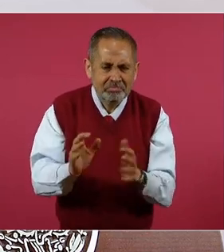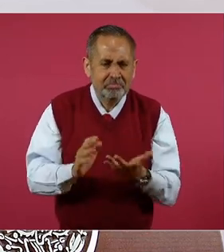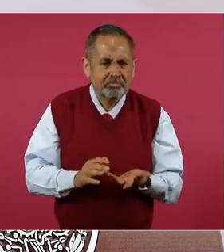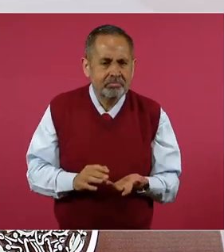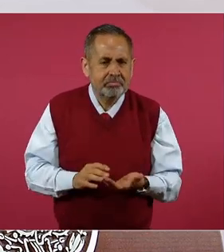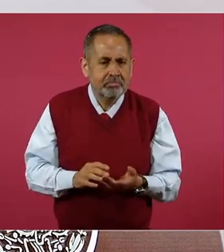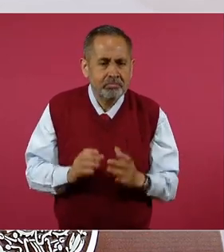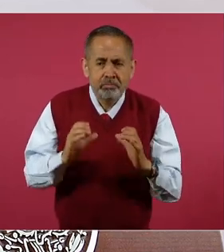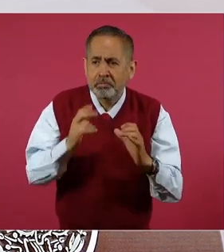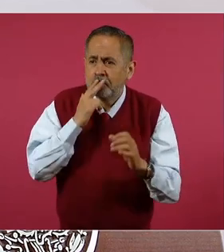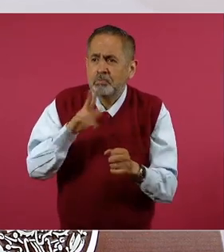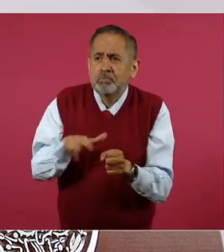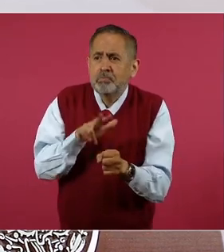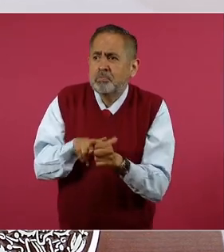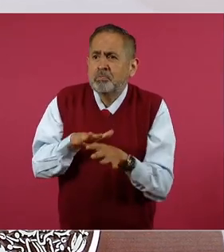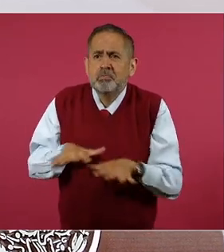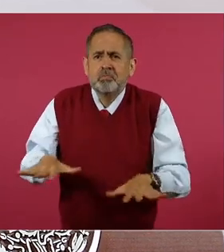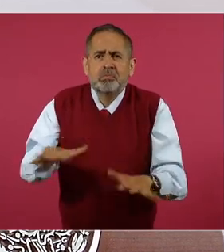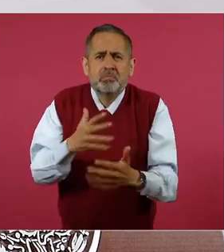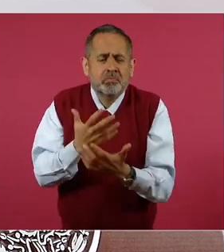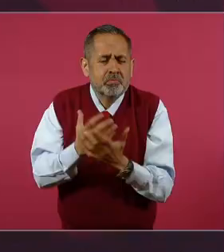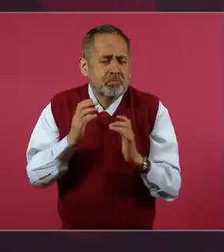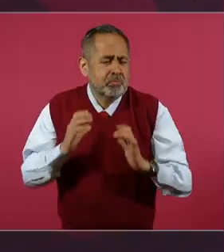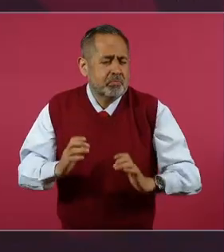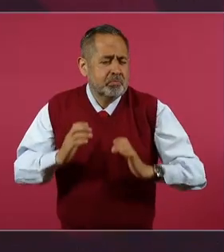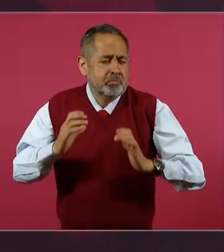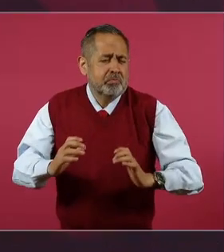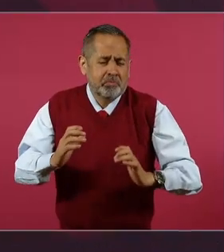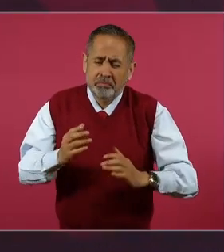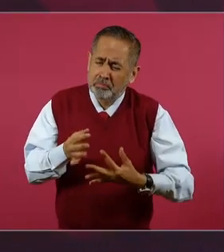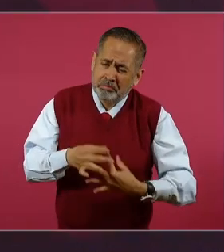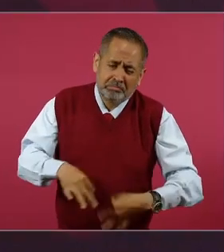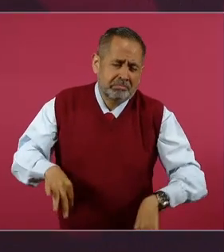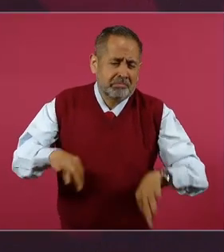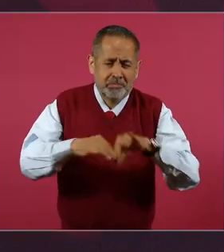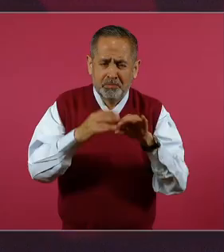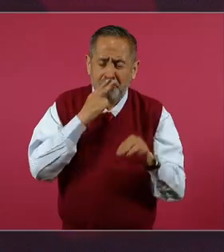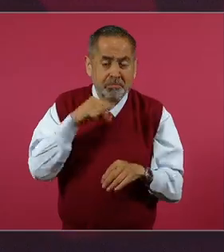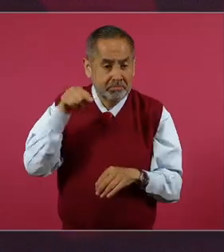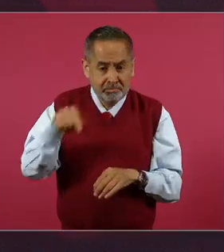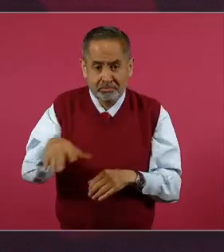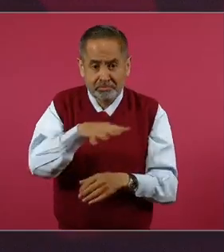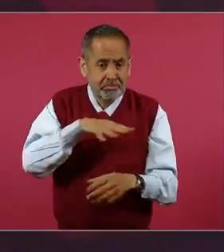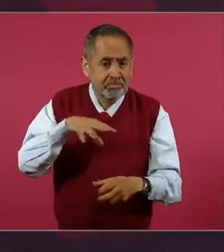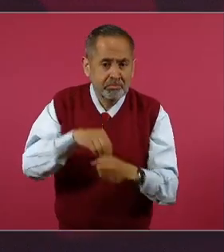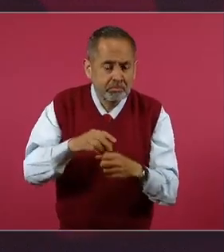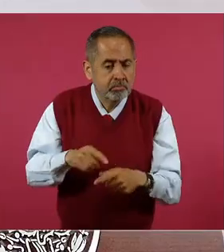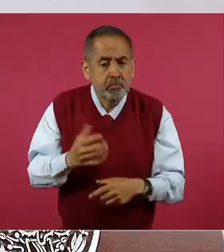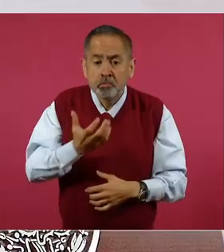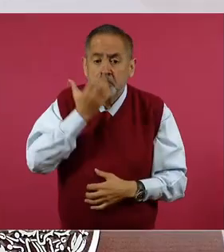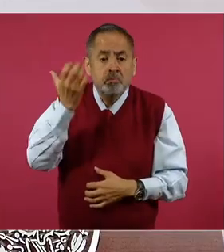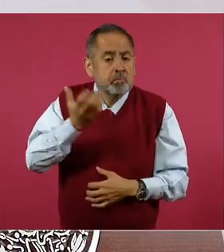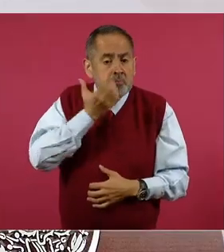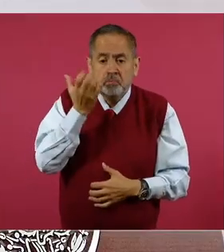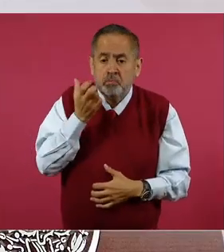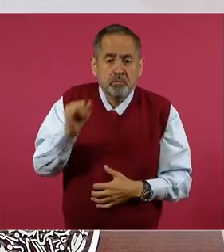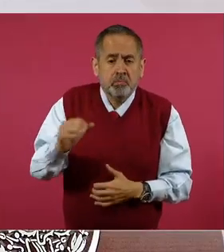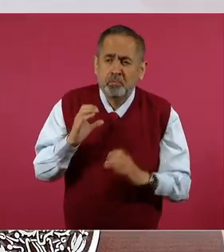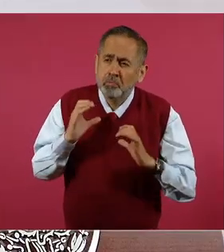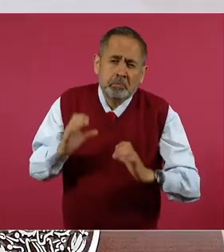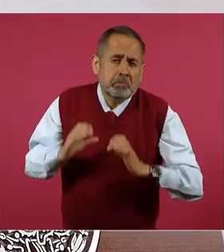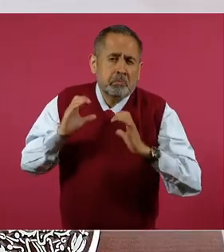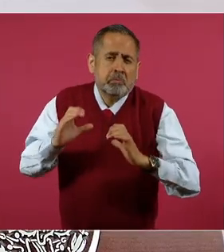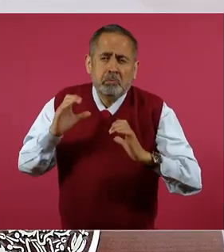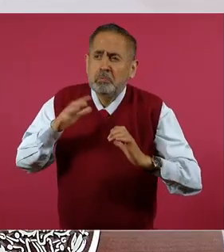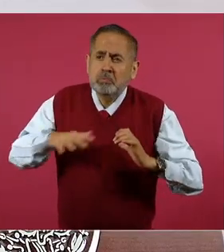el cuidado de la naturaleza, por ejemplo, de los bosques, ¿sí?, y son costumbres